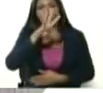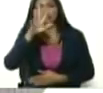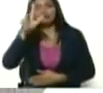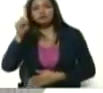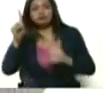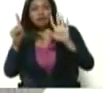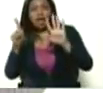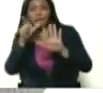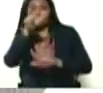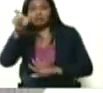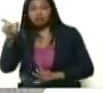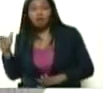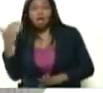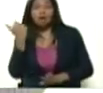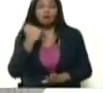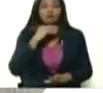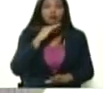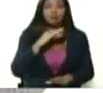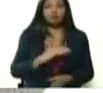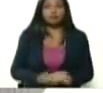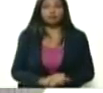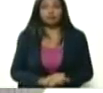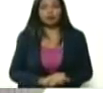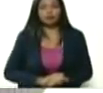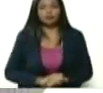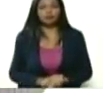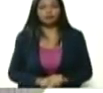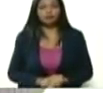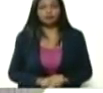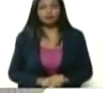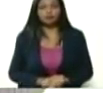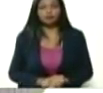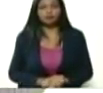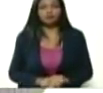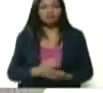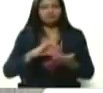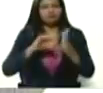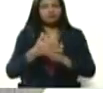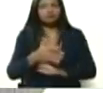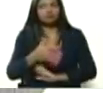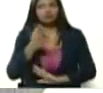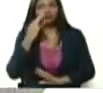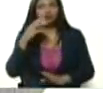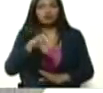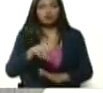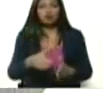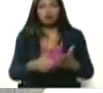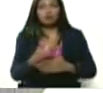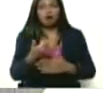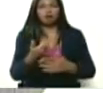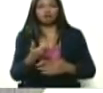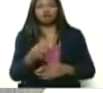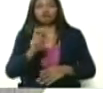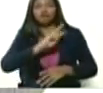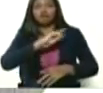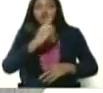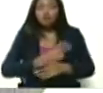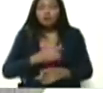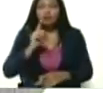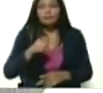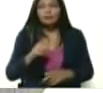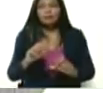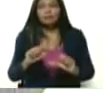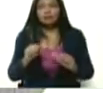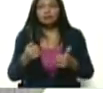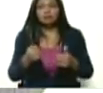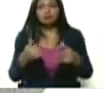346 casos por 100.000 habitantes. Pero hay un estado donde ya también comienzan a